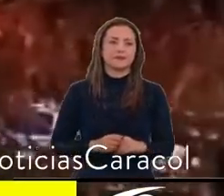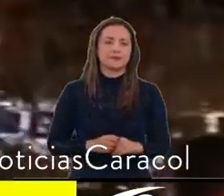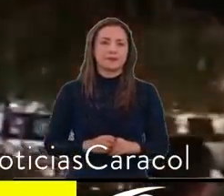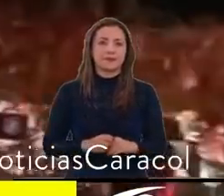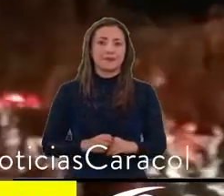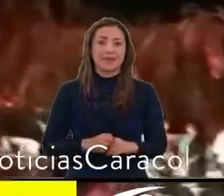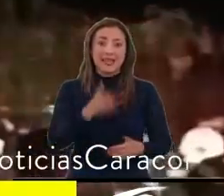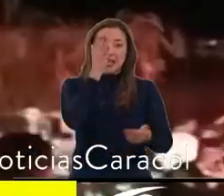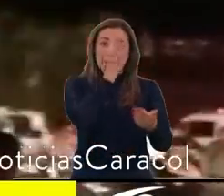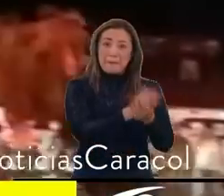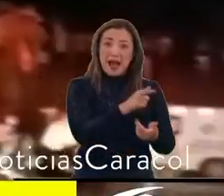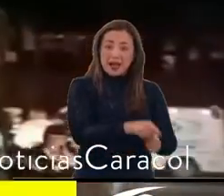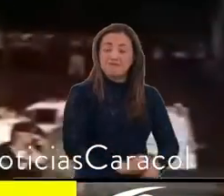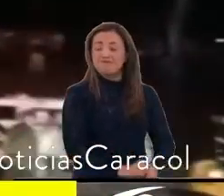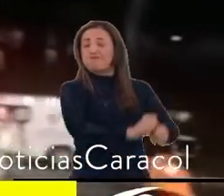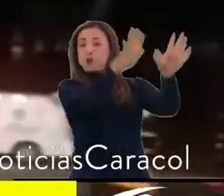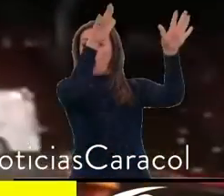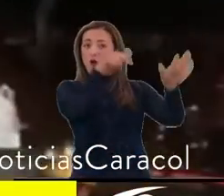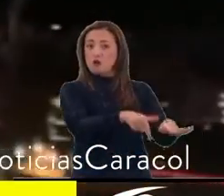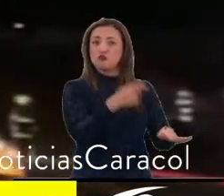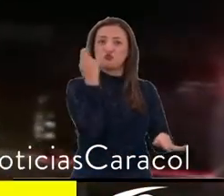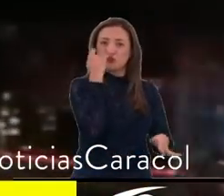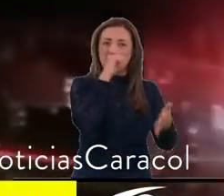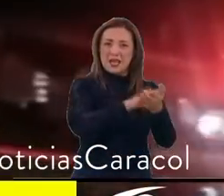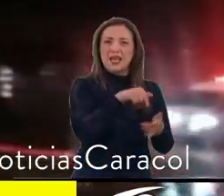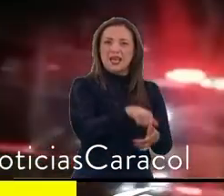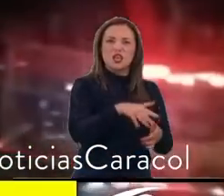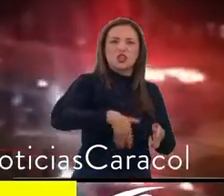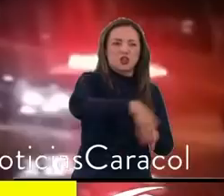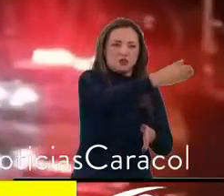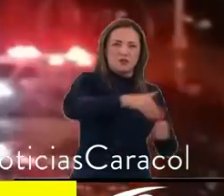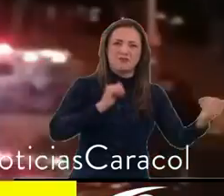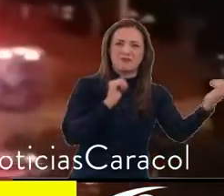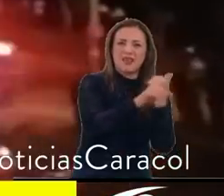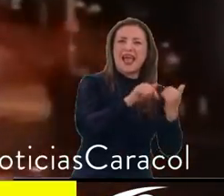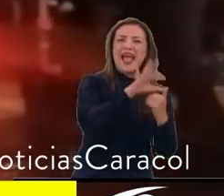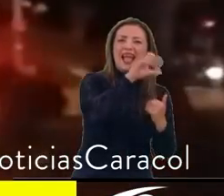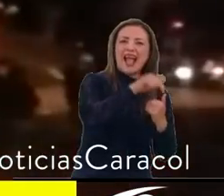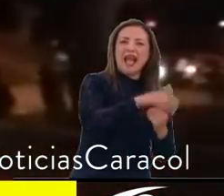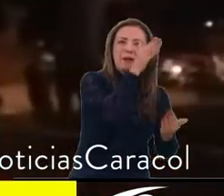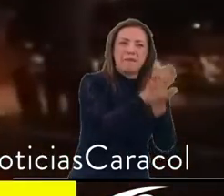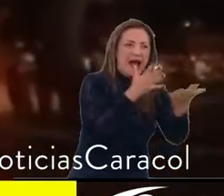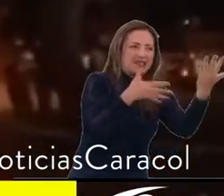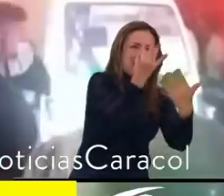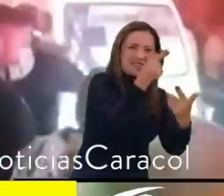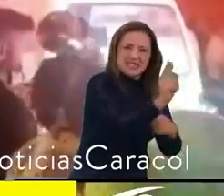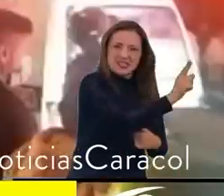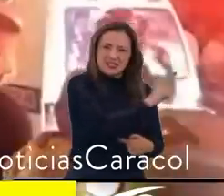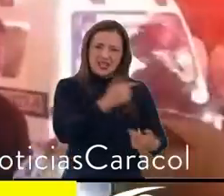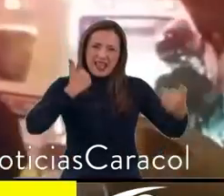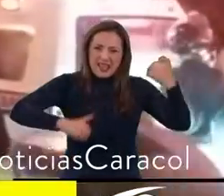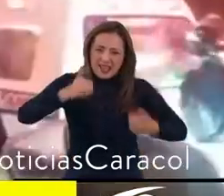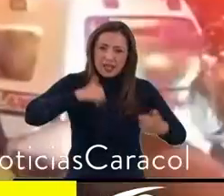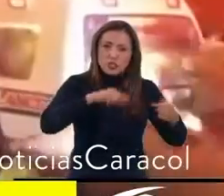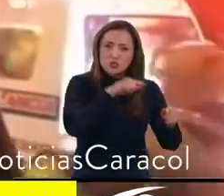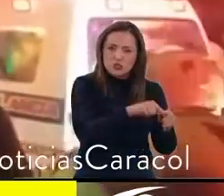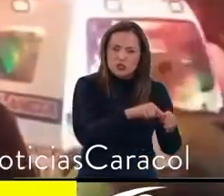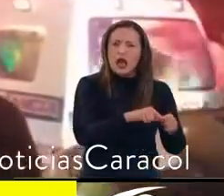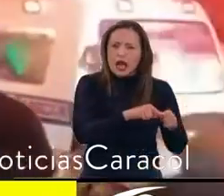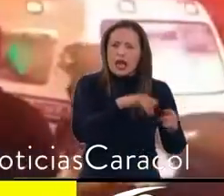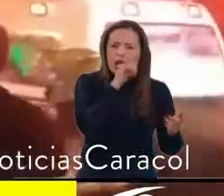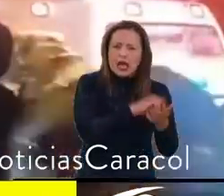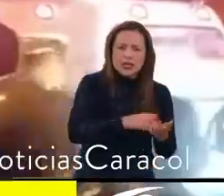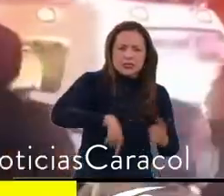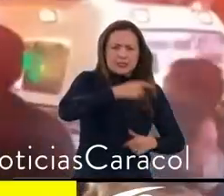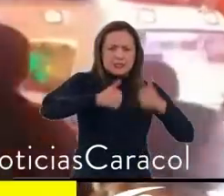el ataque con un artefacto explosivo instalado al borde de una vía en cali y que dejó 13 uniformados de la policía heridos puso en el radar de las